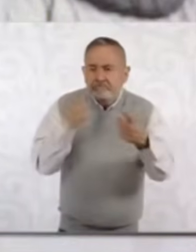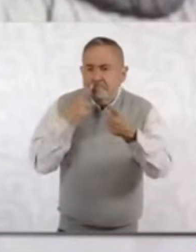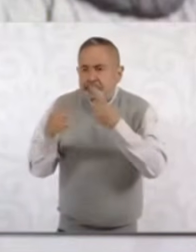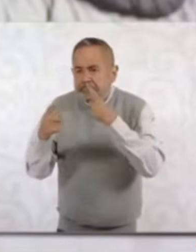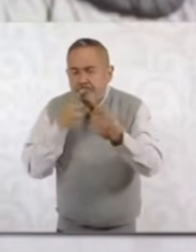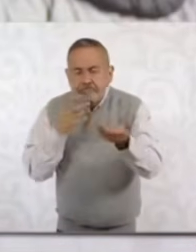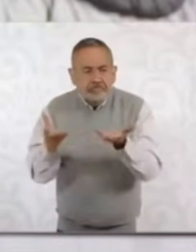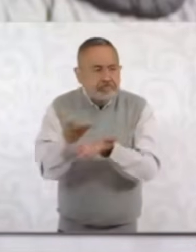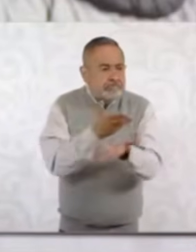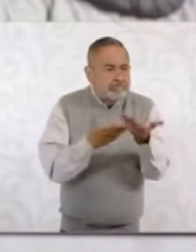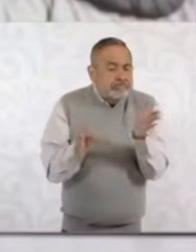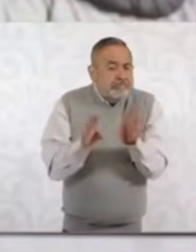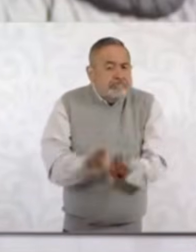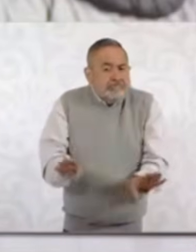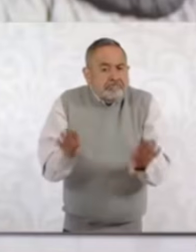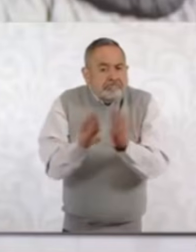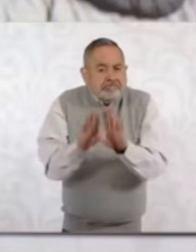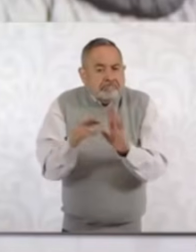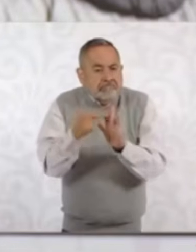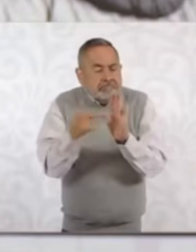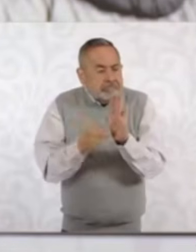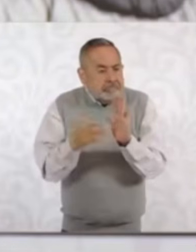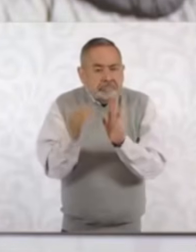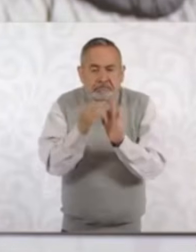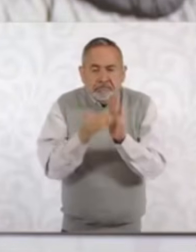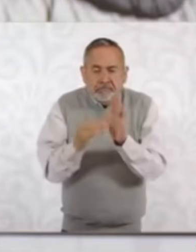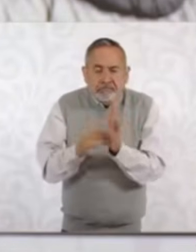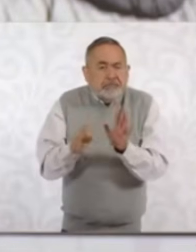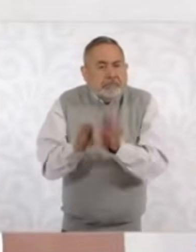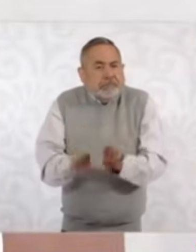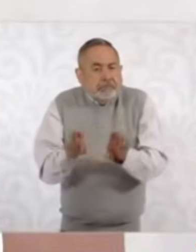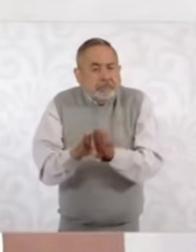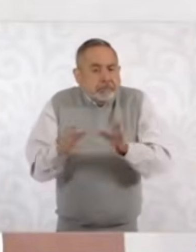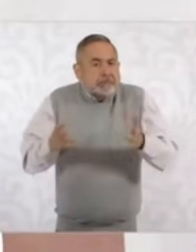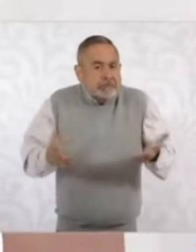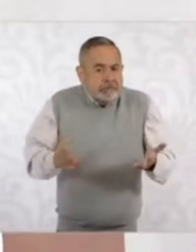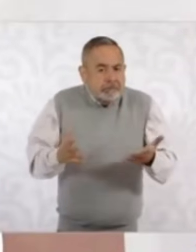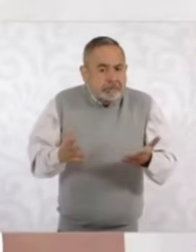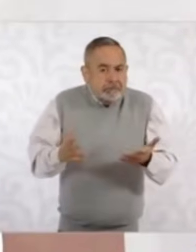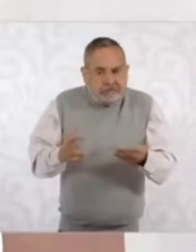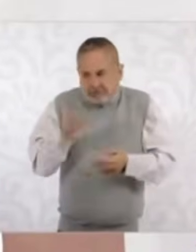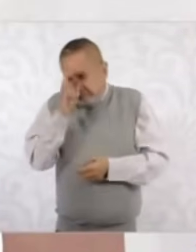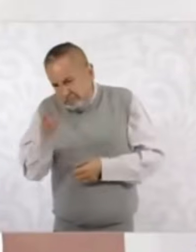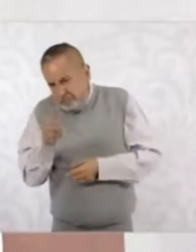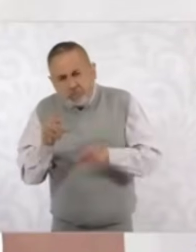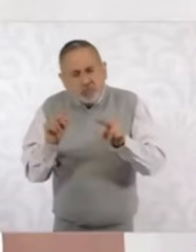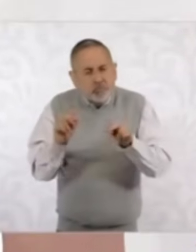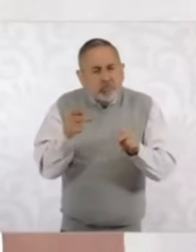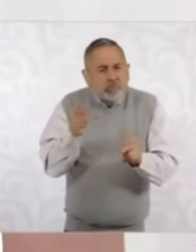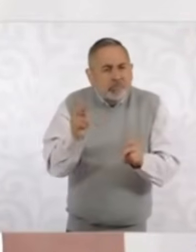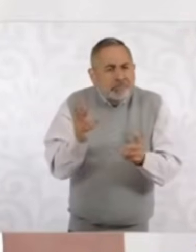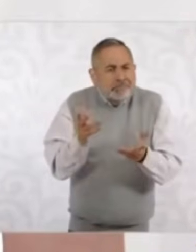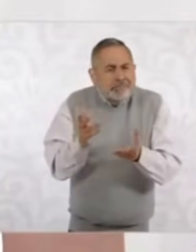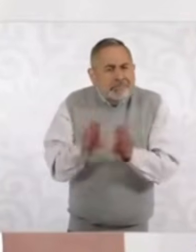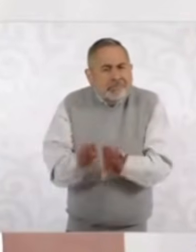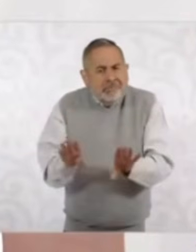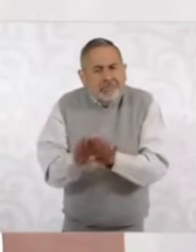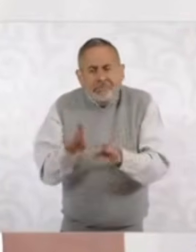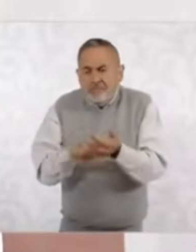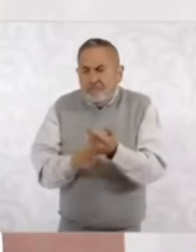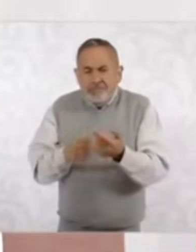país de estas prácticas en las redes, de el uso